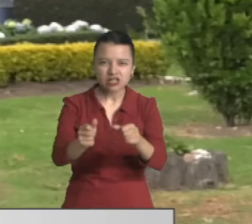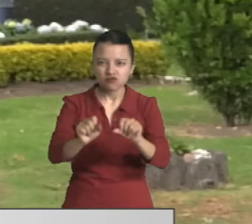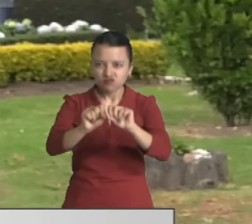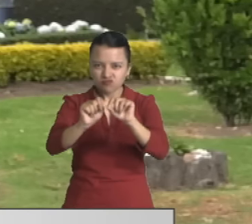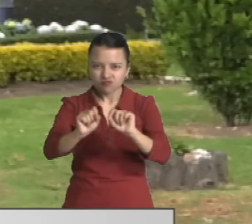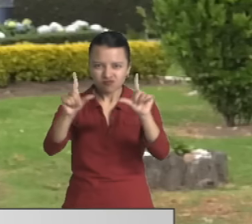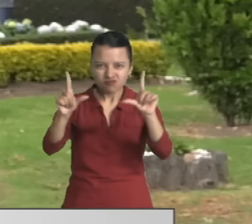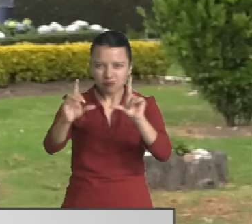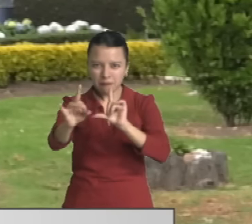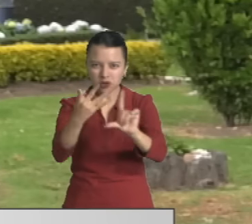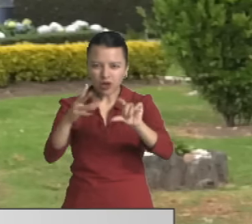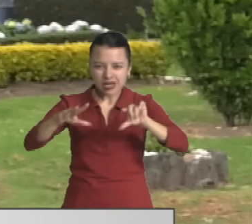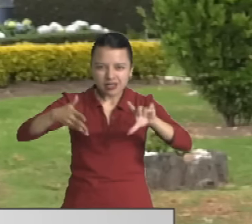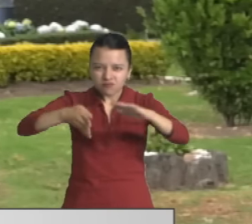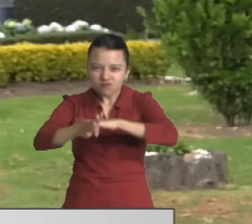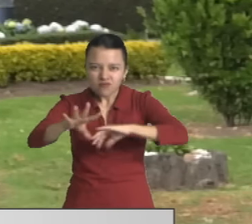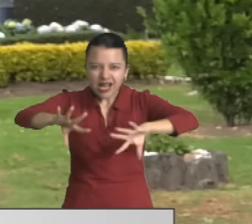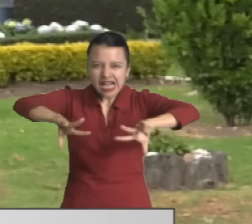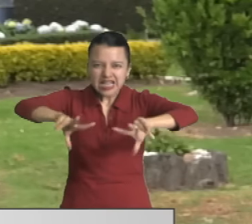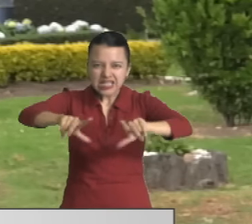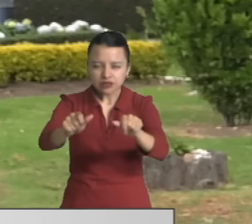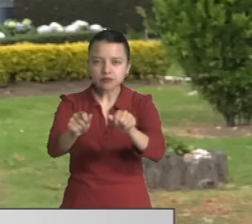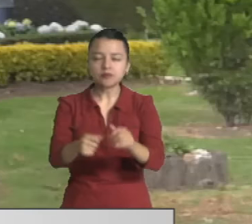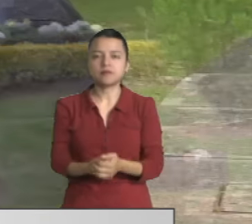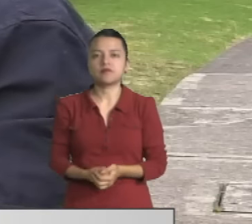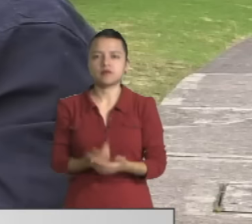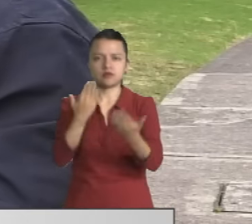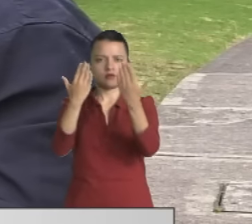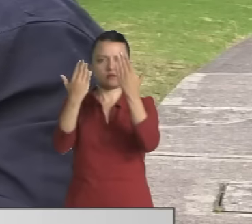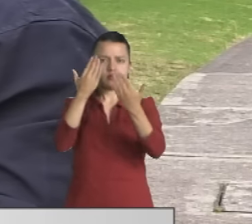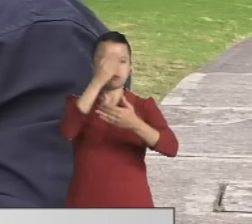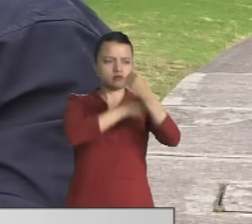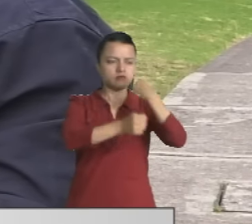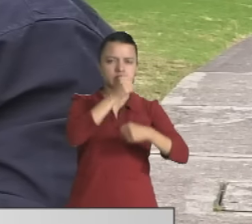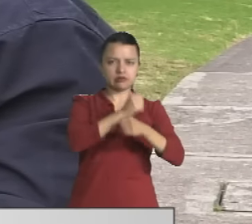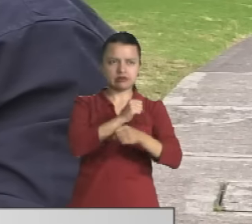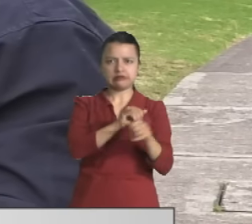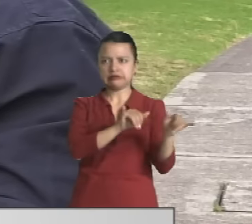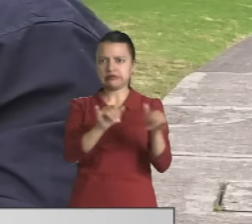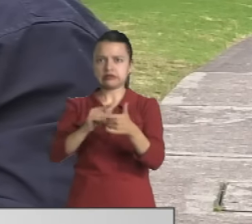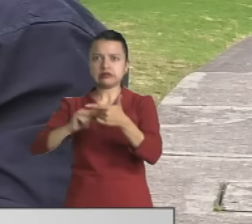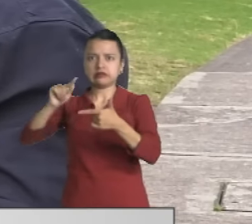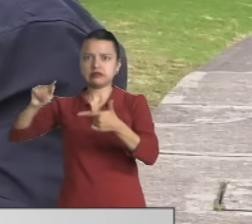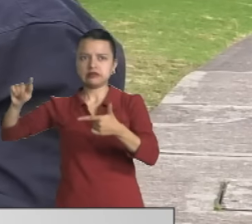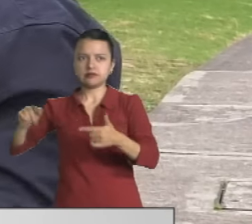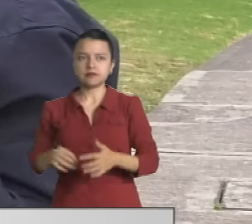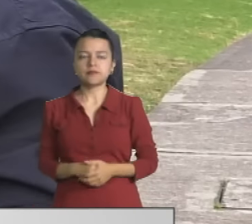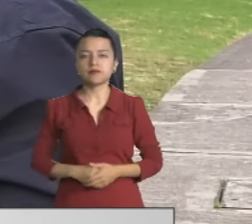28% con referencia al mismo periodo de tiempo con el año anterior. El robo de información y